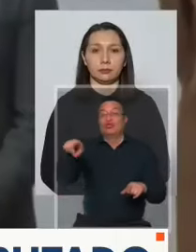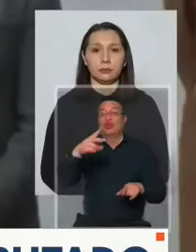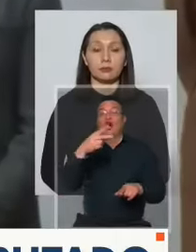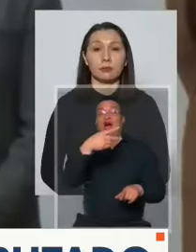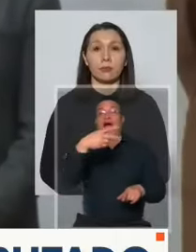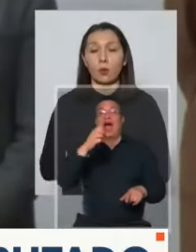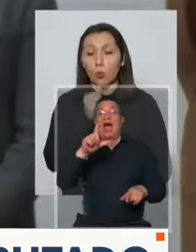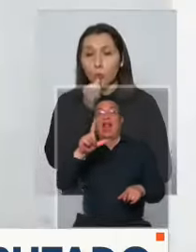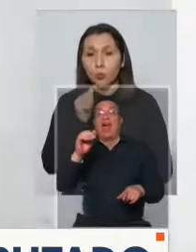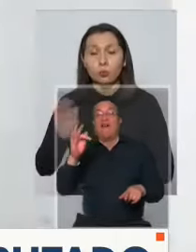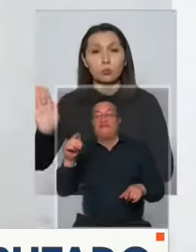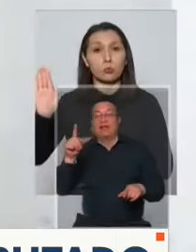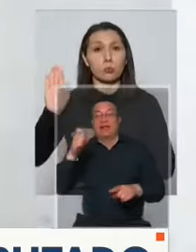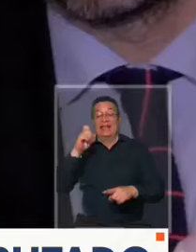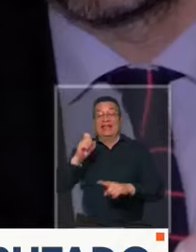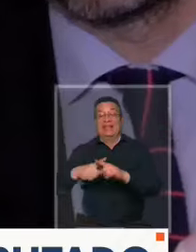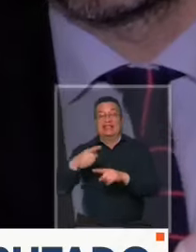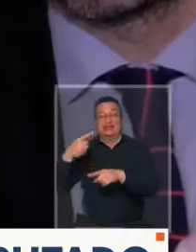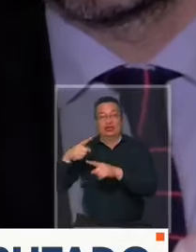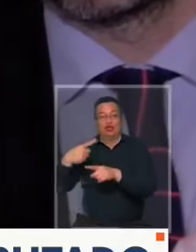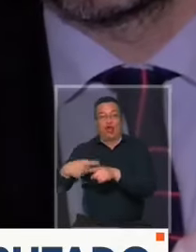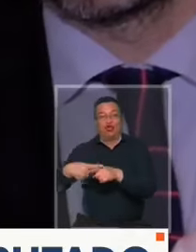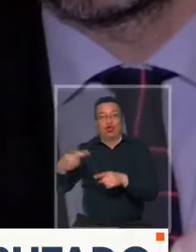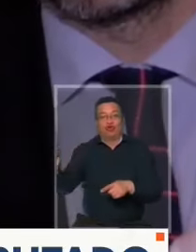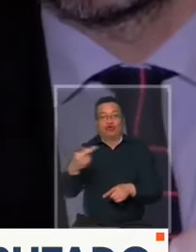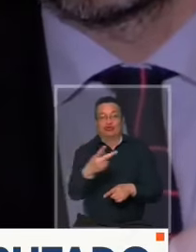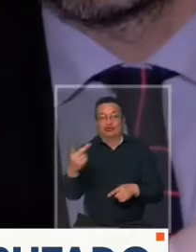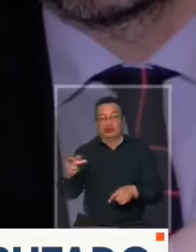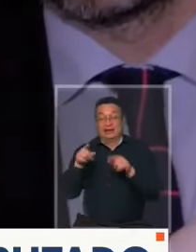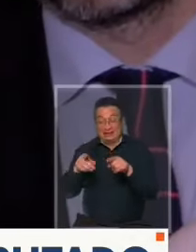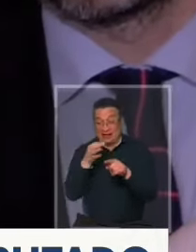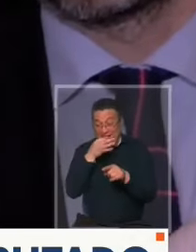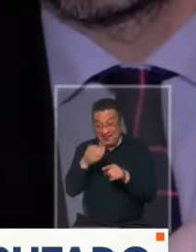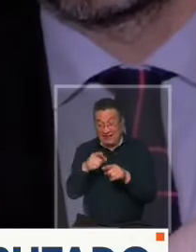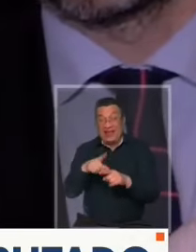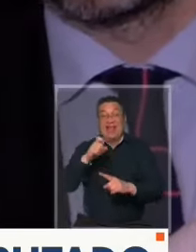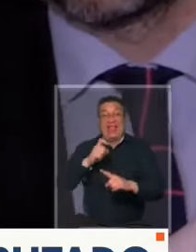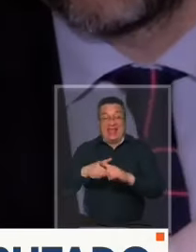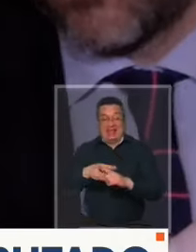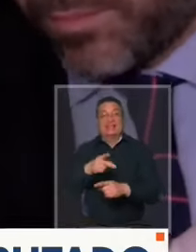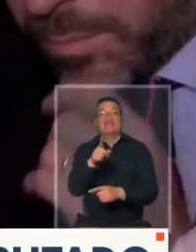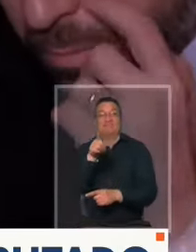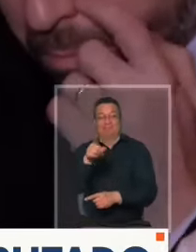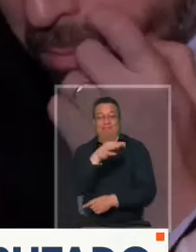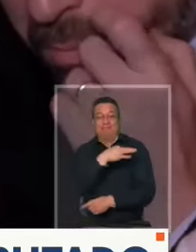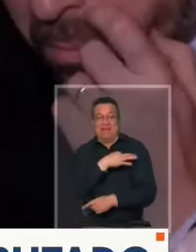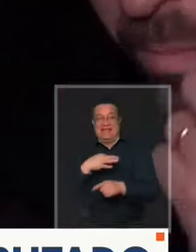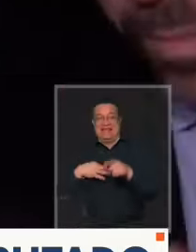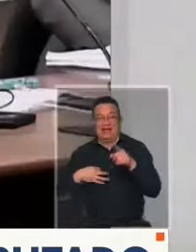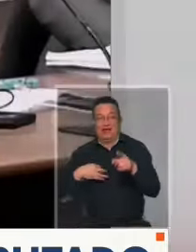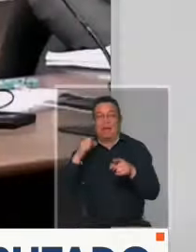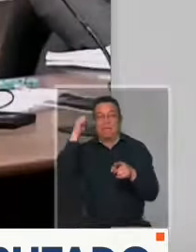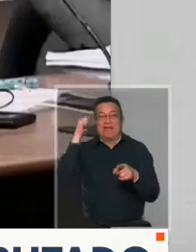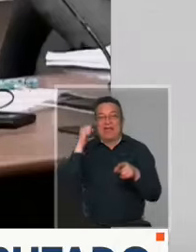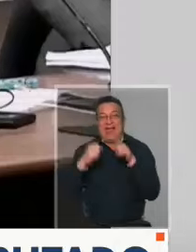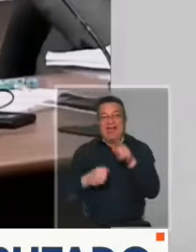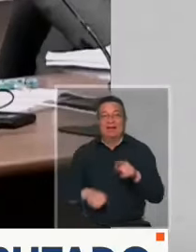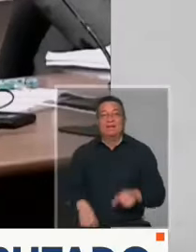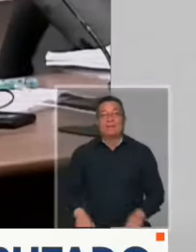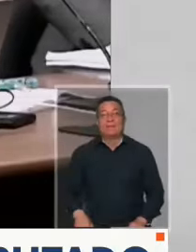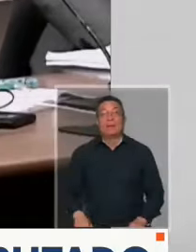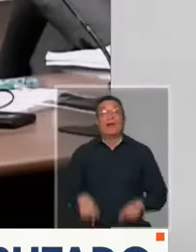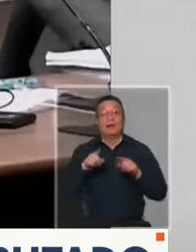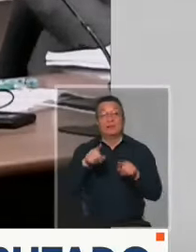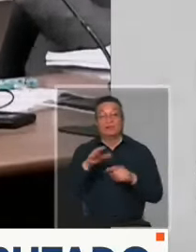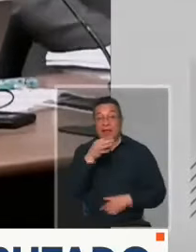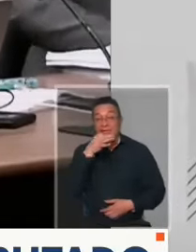Jalaf, ex socios del Grupo Patio. Allí también se menciona al ex jefe de gabinete del expresidente Piñera. Conferencia Nazarala